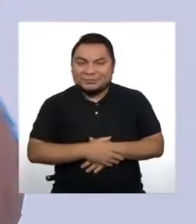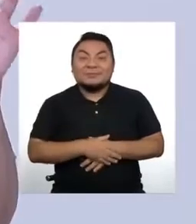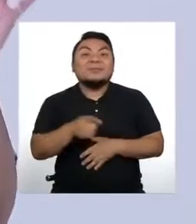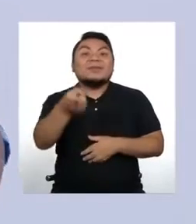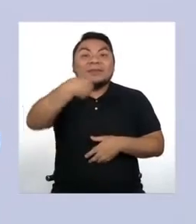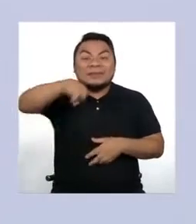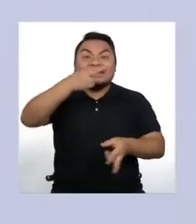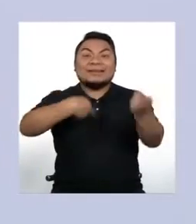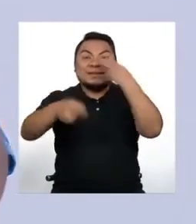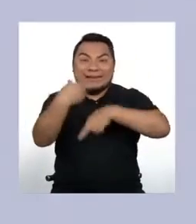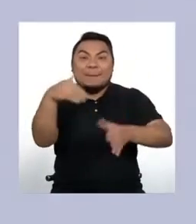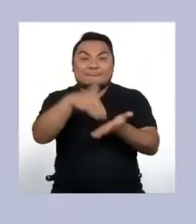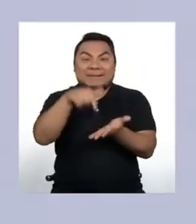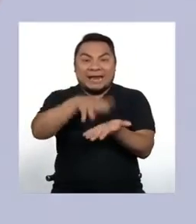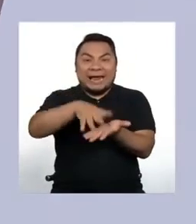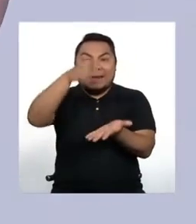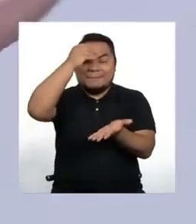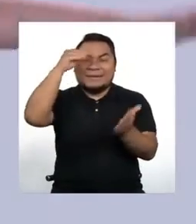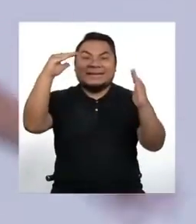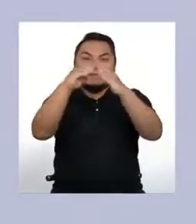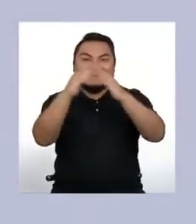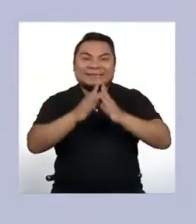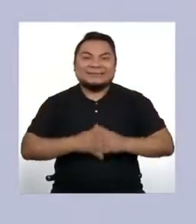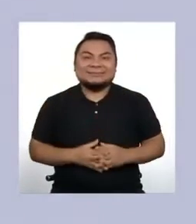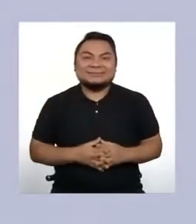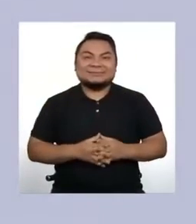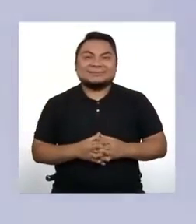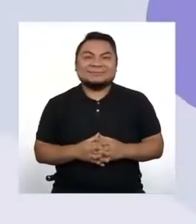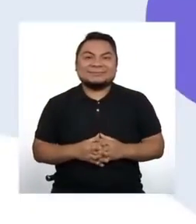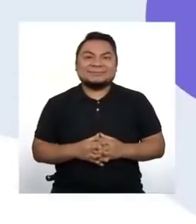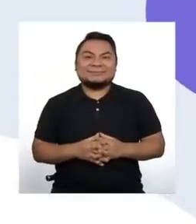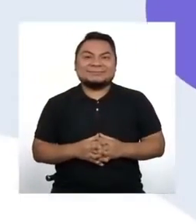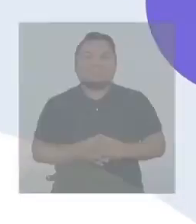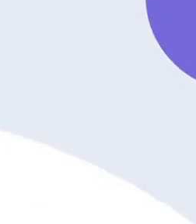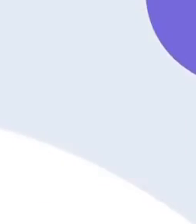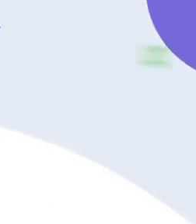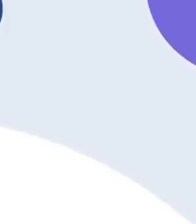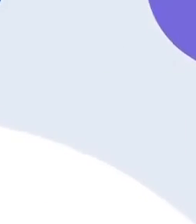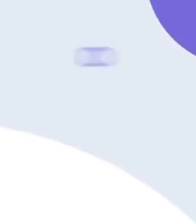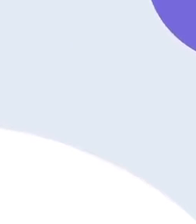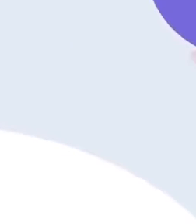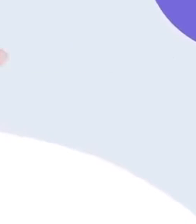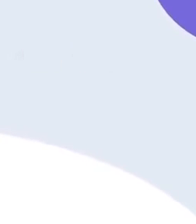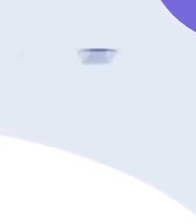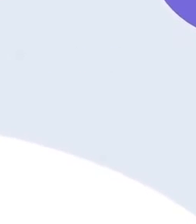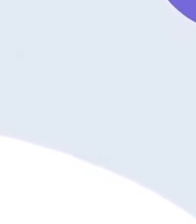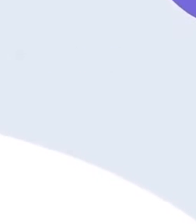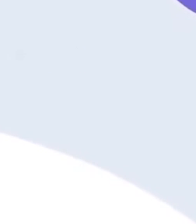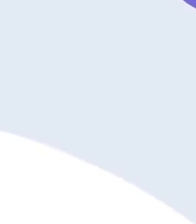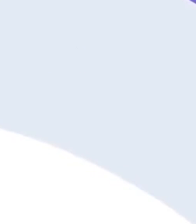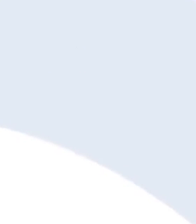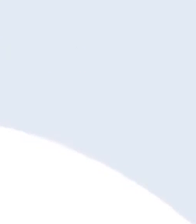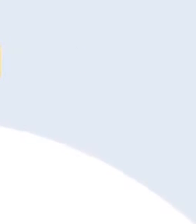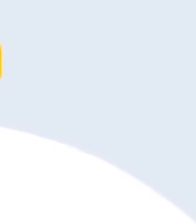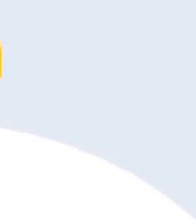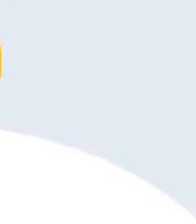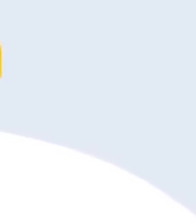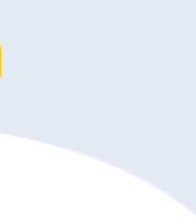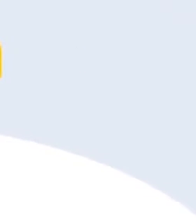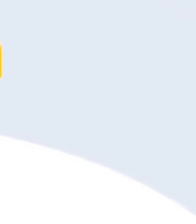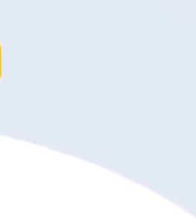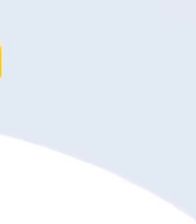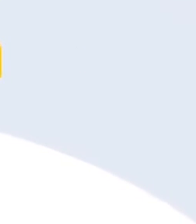con tu niña o niño. ¿Qué materiales necesitas? Cinco pares de medias de colores